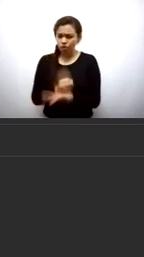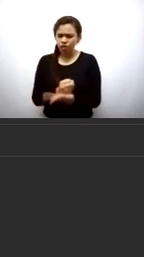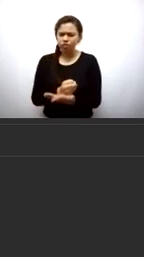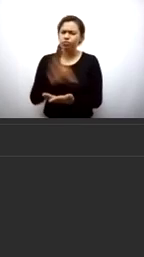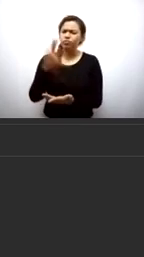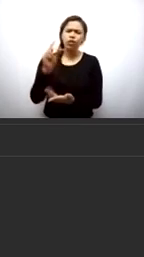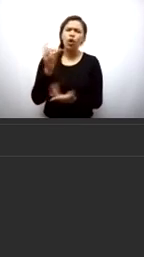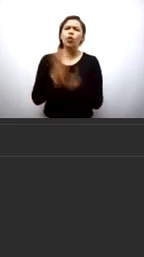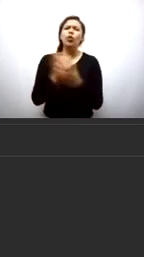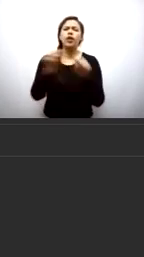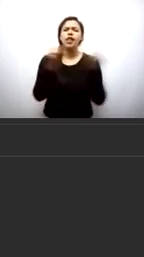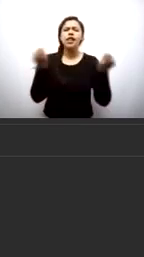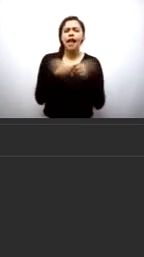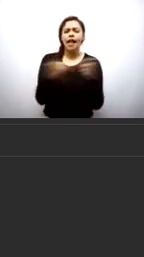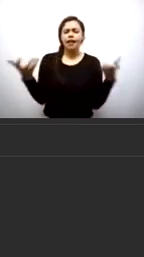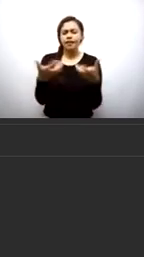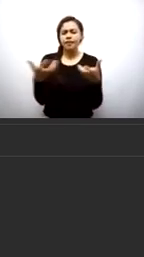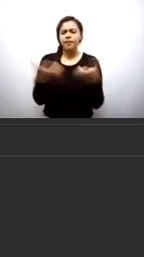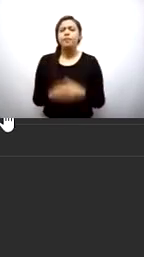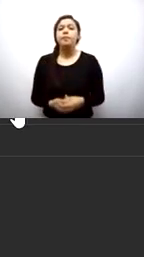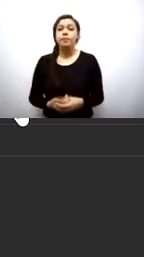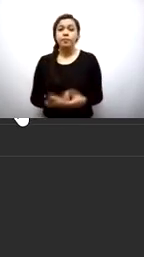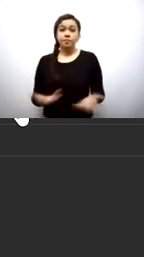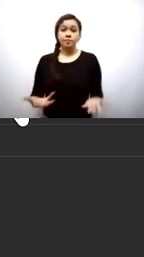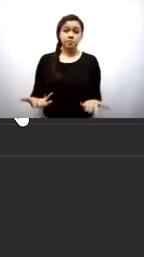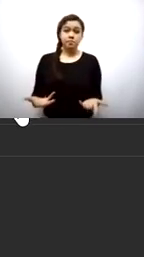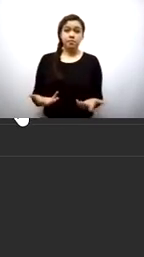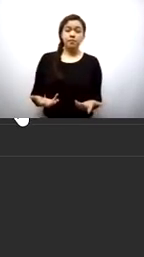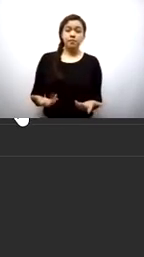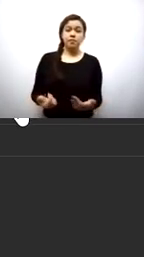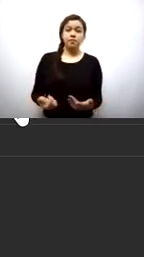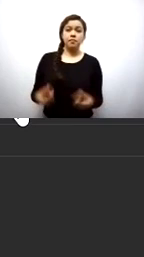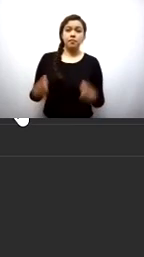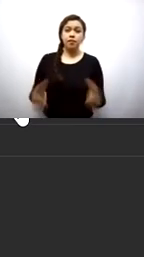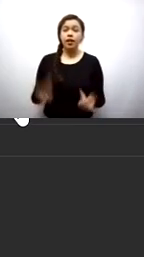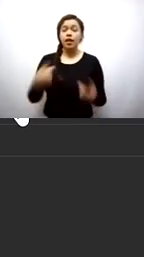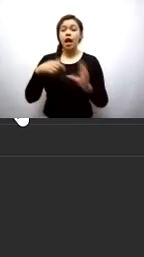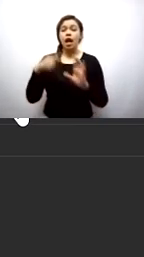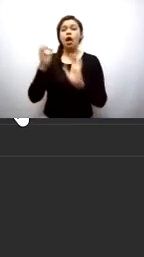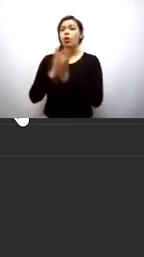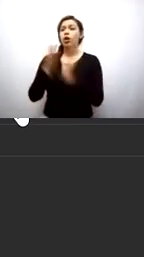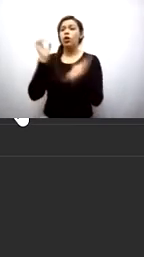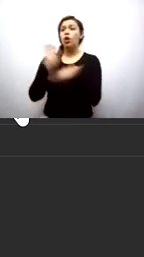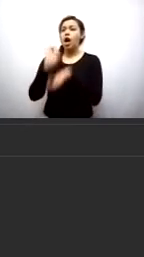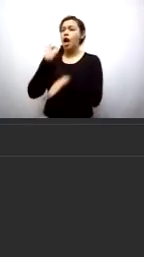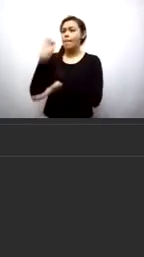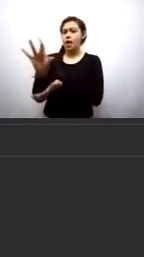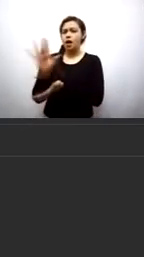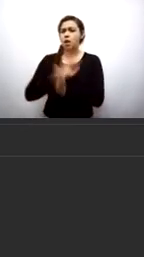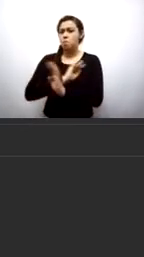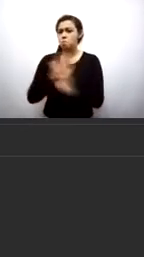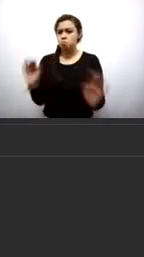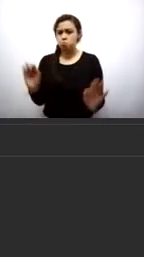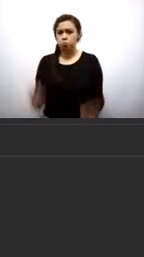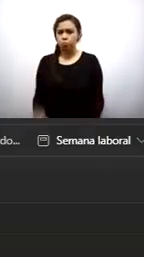sala. De momento, nada más tendríamos que dar en enviar. ¿Vale? ¿Qué sucede